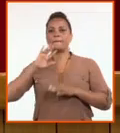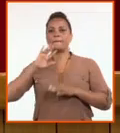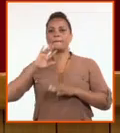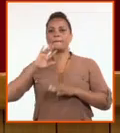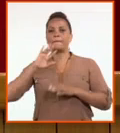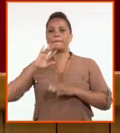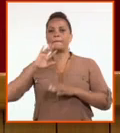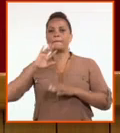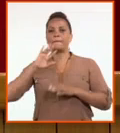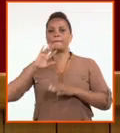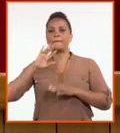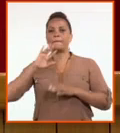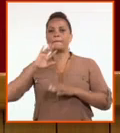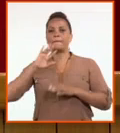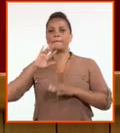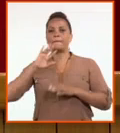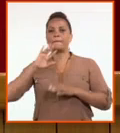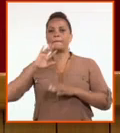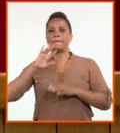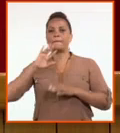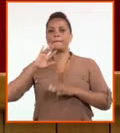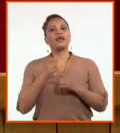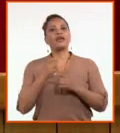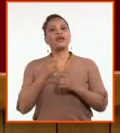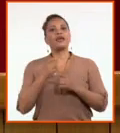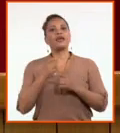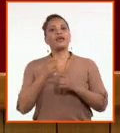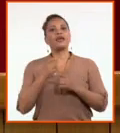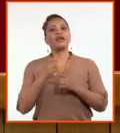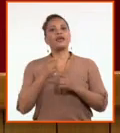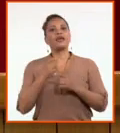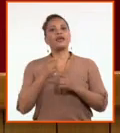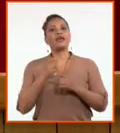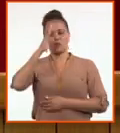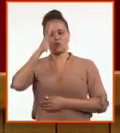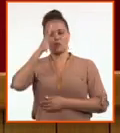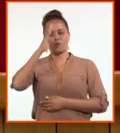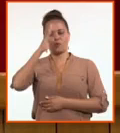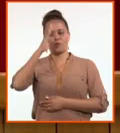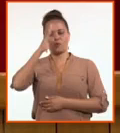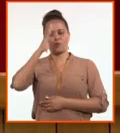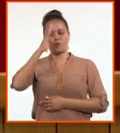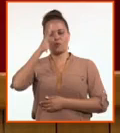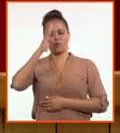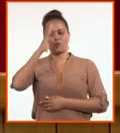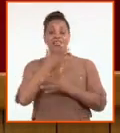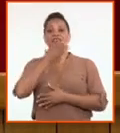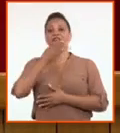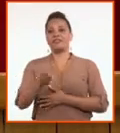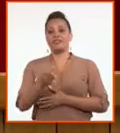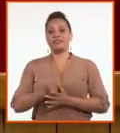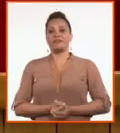pos de su perfeccionamiento, por su infinita lealtad a la revolución cubana y a nuestro máximo líder, el comandante en jefe